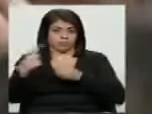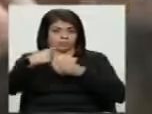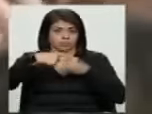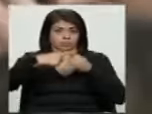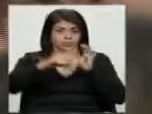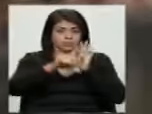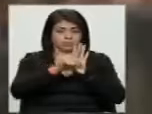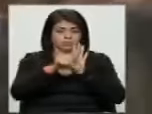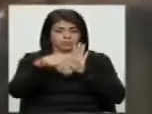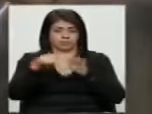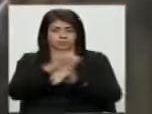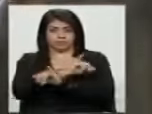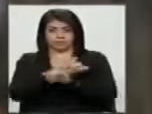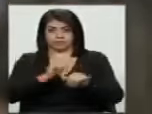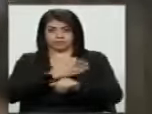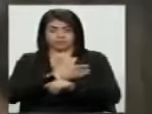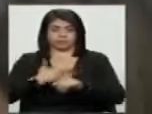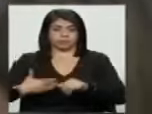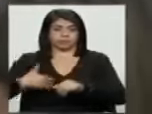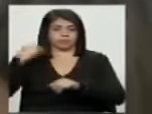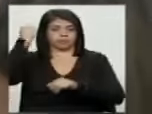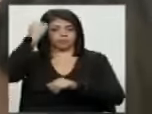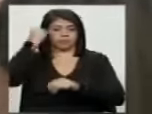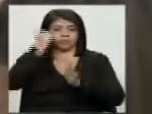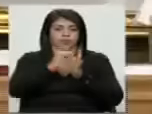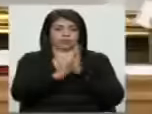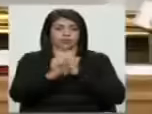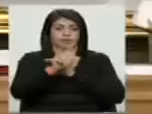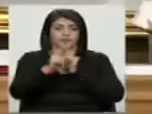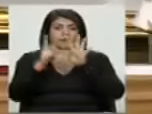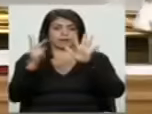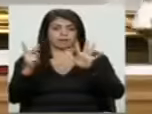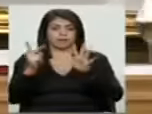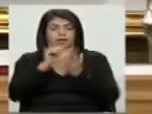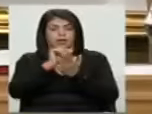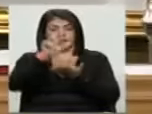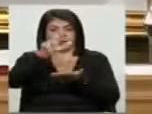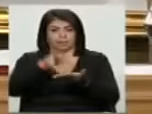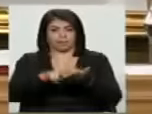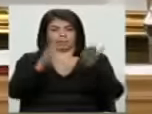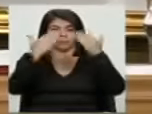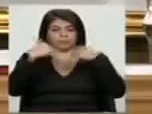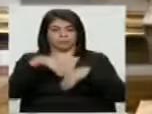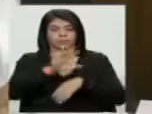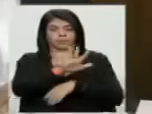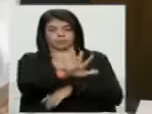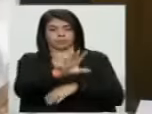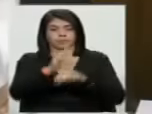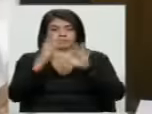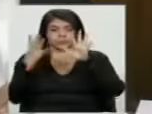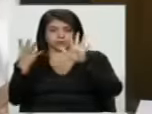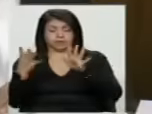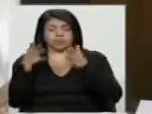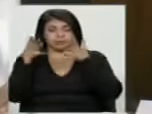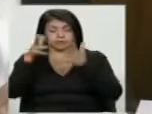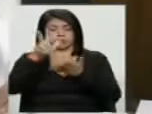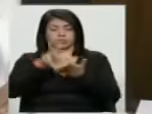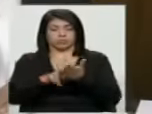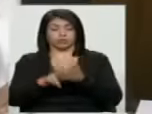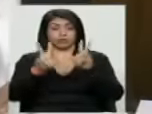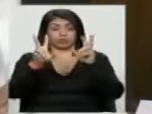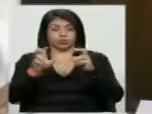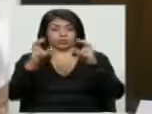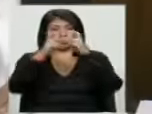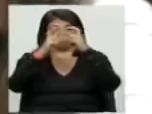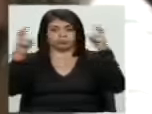Es todo, presidente. En consideración al artículo 27. Aprobado. Siguiente. 59. Se sugiere aprobar un nuevo